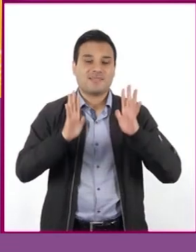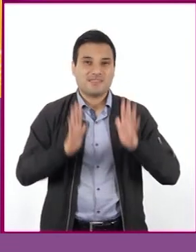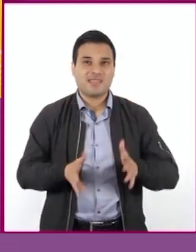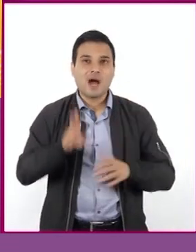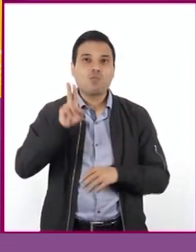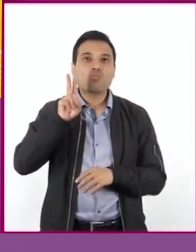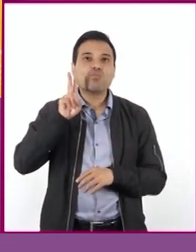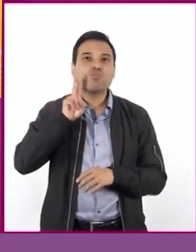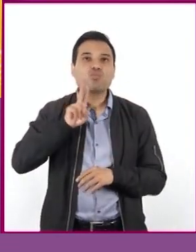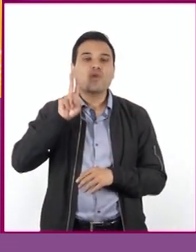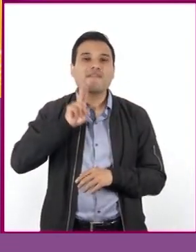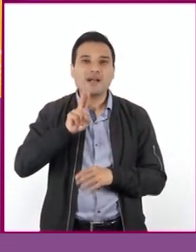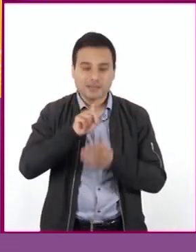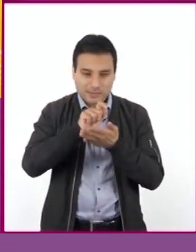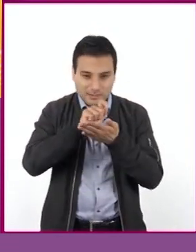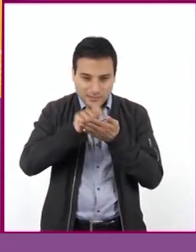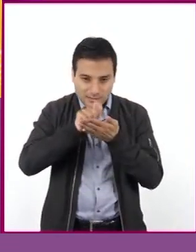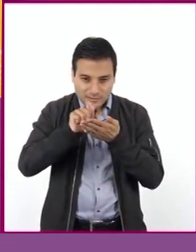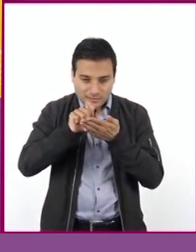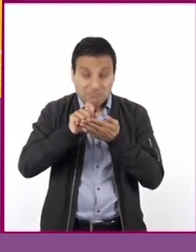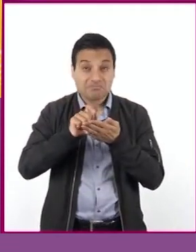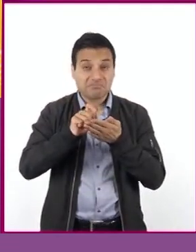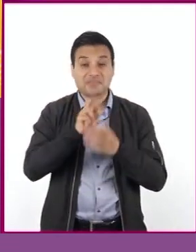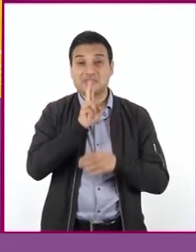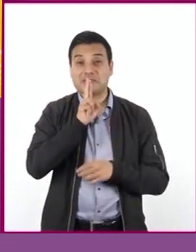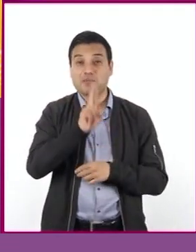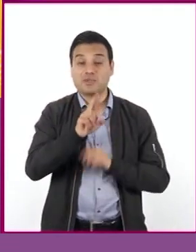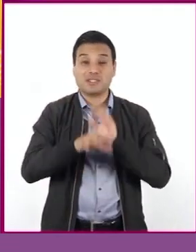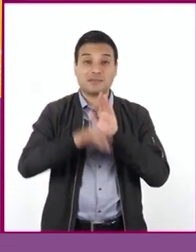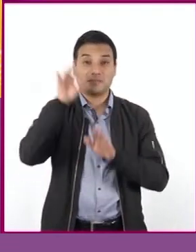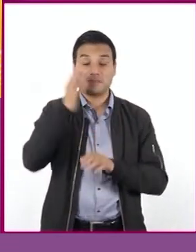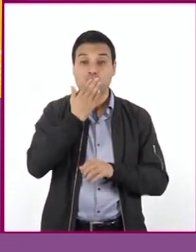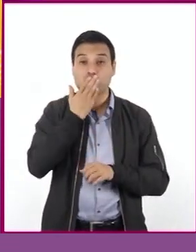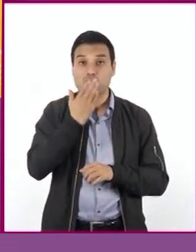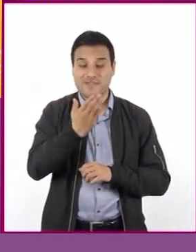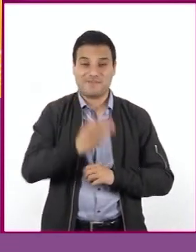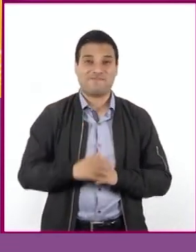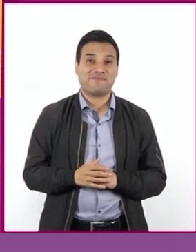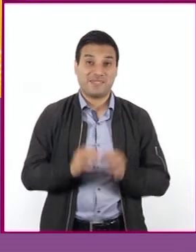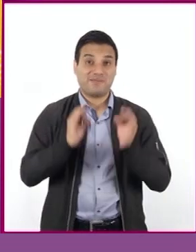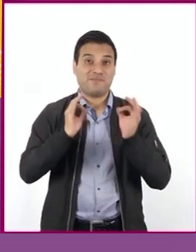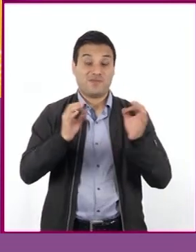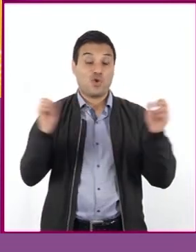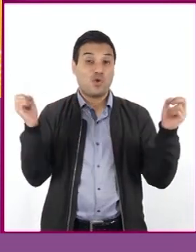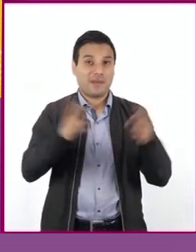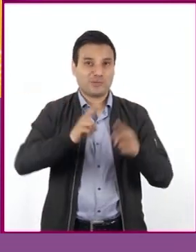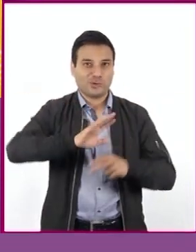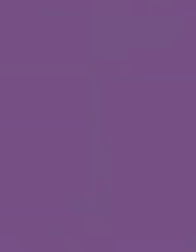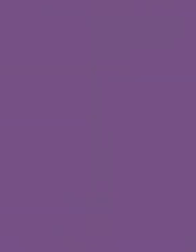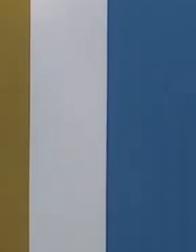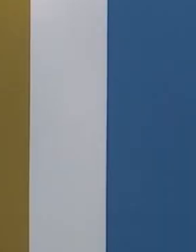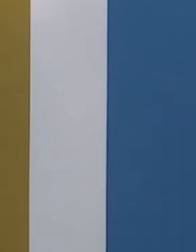el sistema de ecuaciones lineales con dos incógnitas. ¡Hasta la próxima!